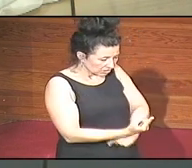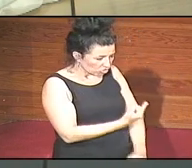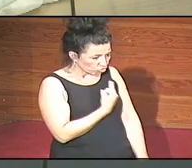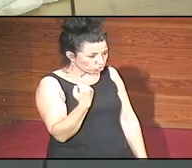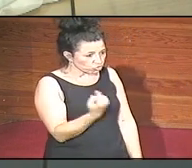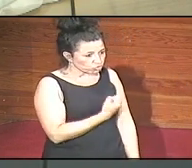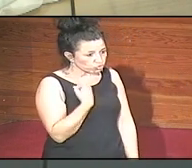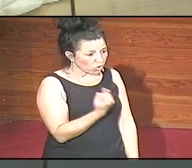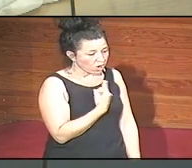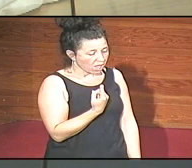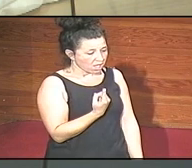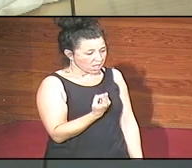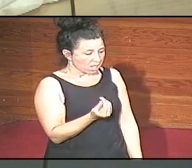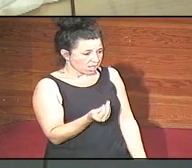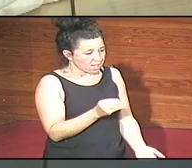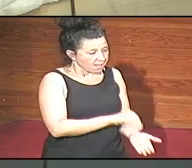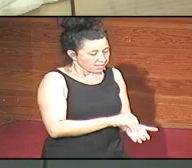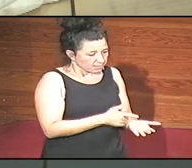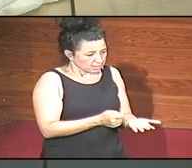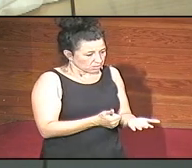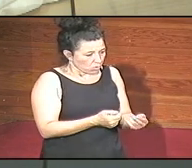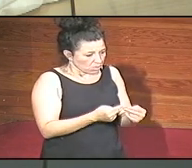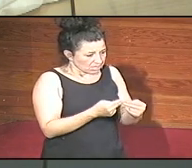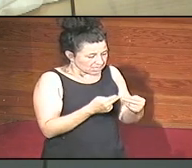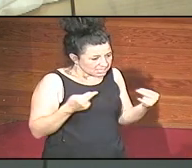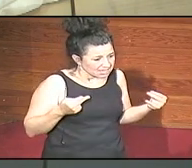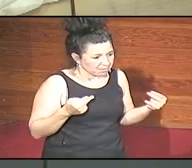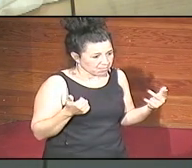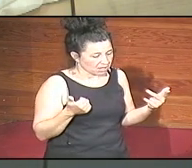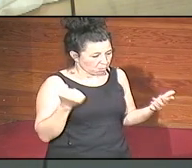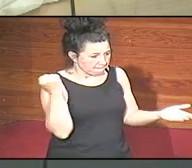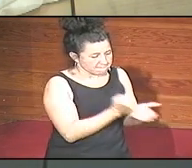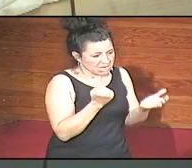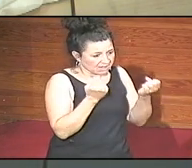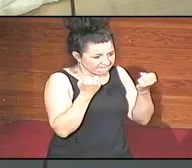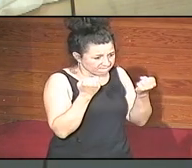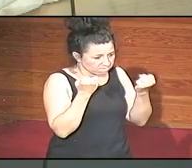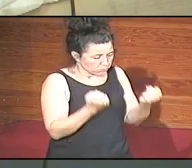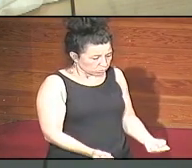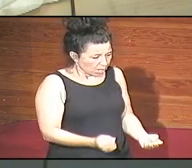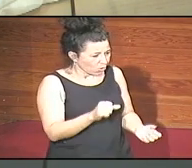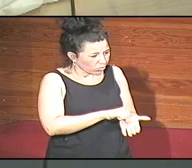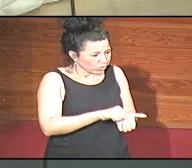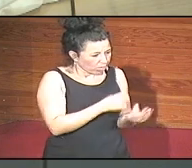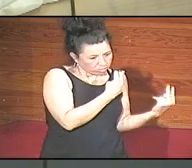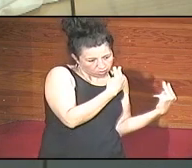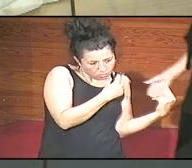además con un estigma brutal porque todas las ciudades les culpaban les miraba